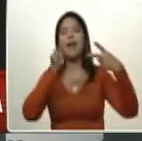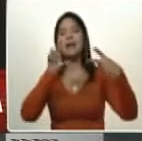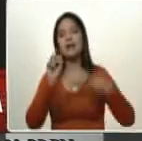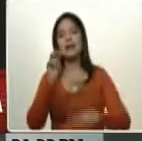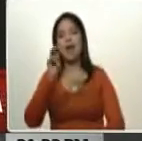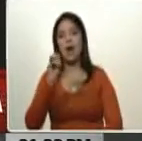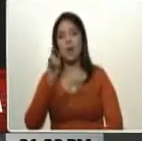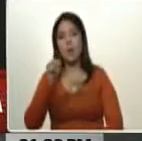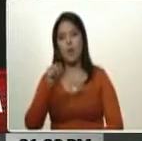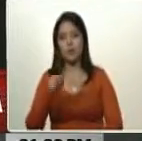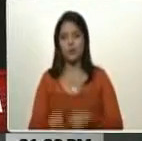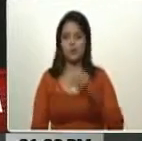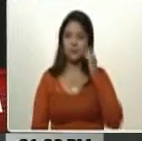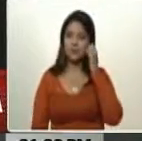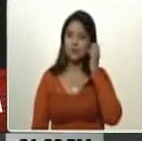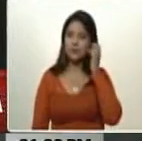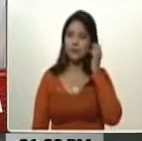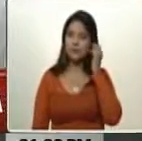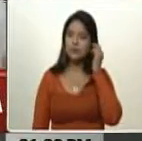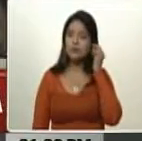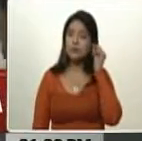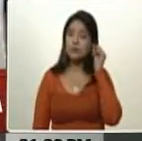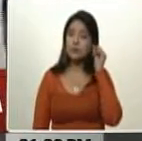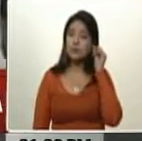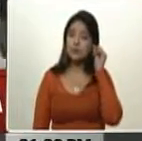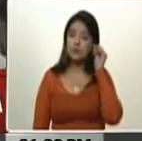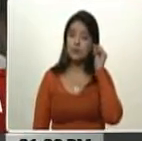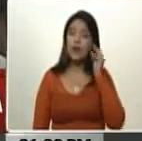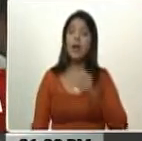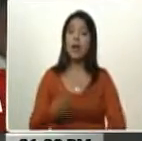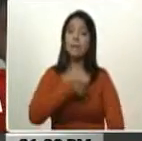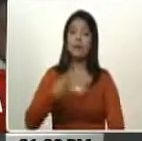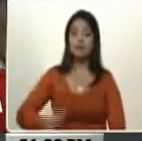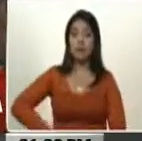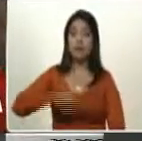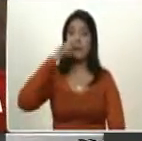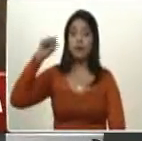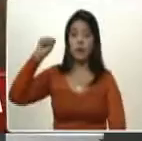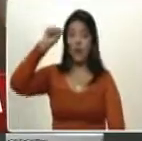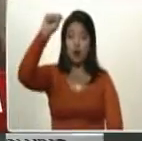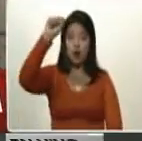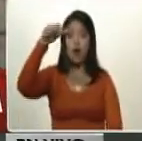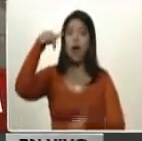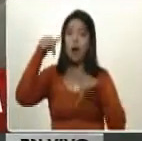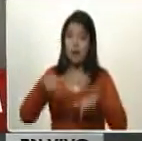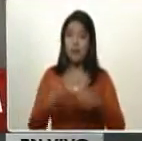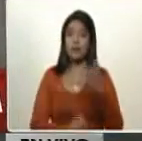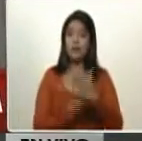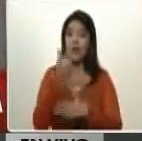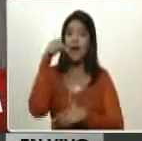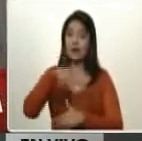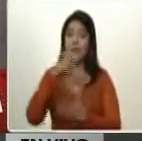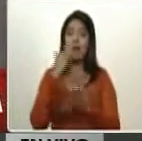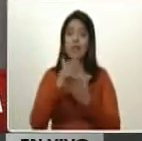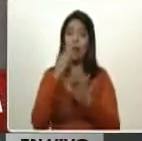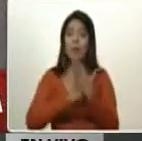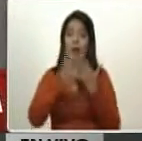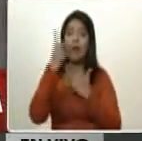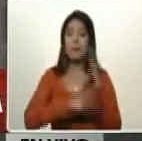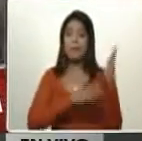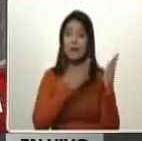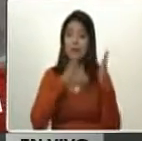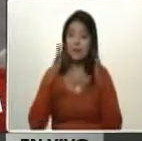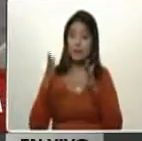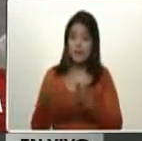geohistórica. Es por eso que por instrucciones del presidente Nicolás Maduro estamos creando acá en la Escuela Venezolana de Planificación